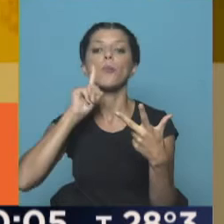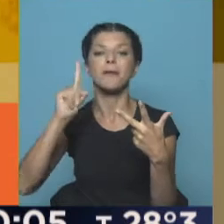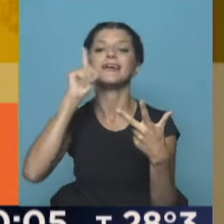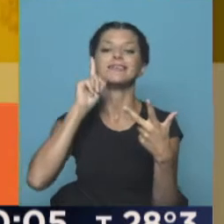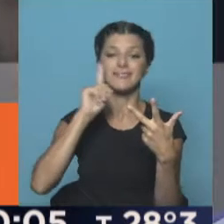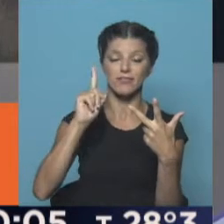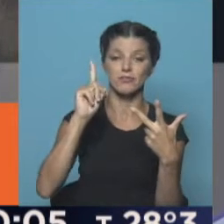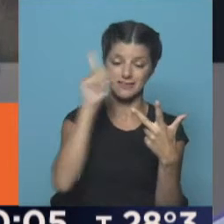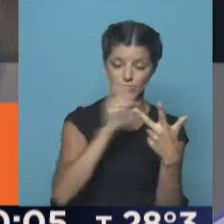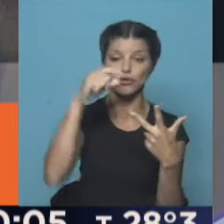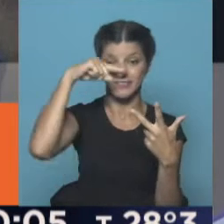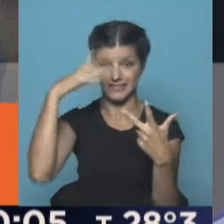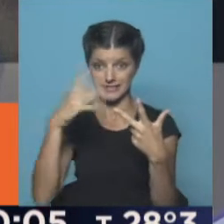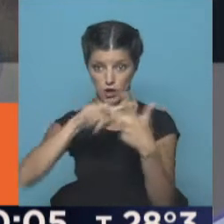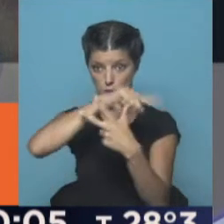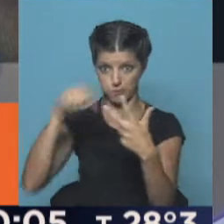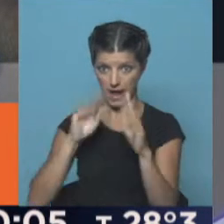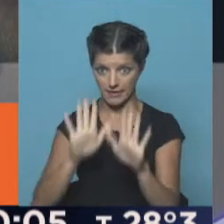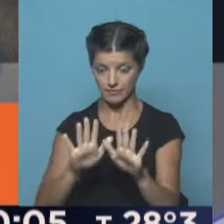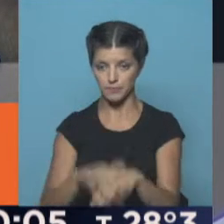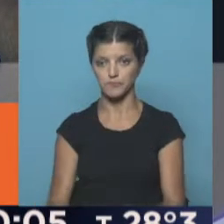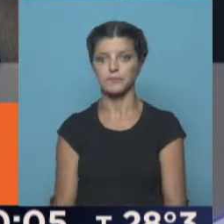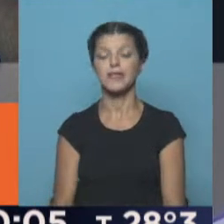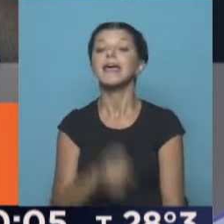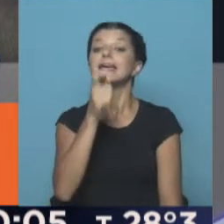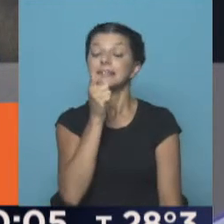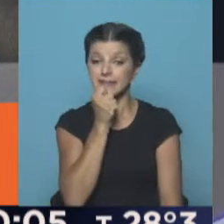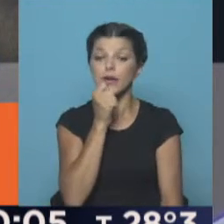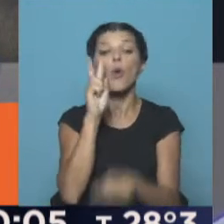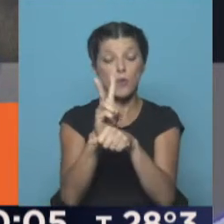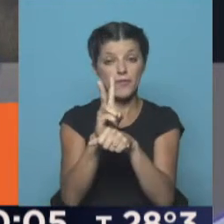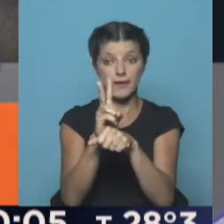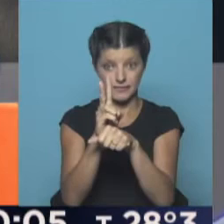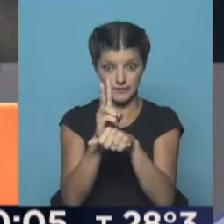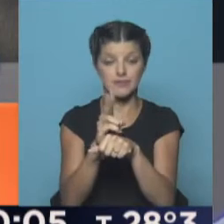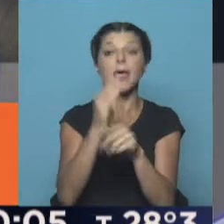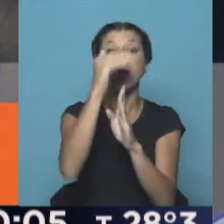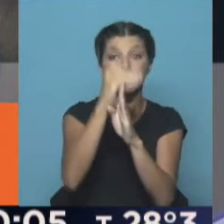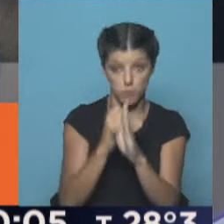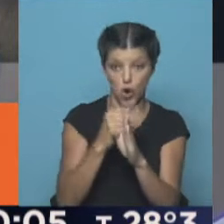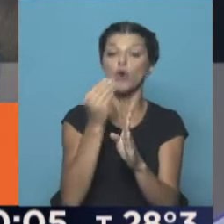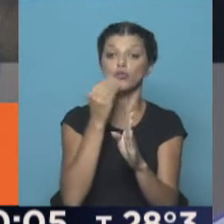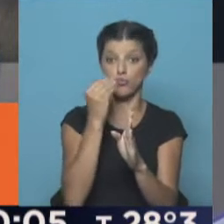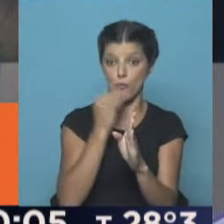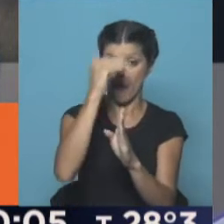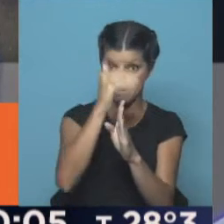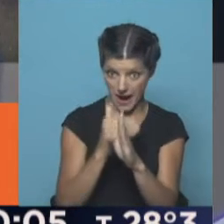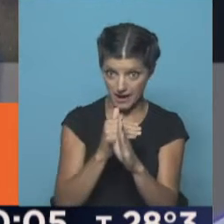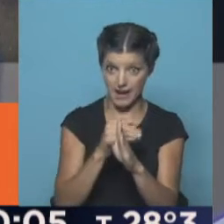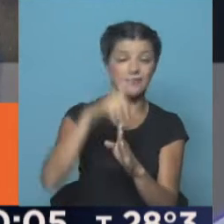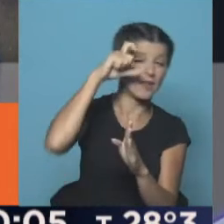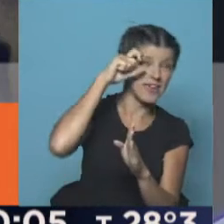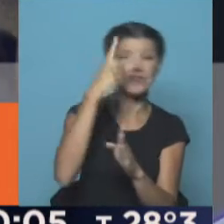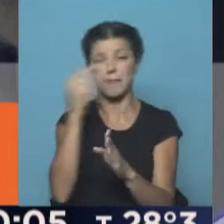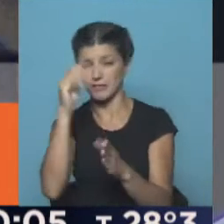1.175 aquel que ahorra y un 20 por ciento por el mismo consumo que tenía respecto al mismo consumo